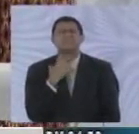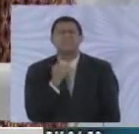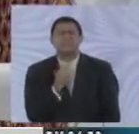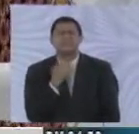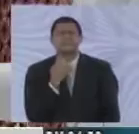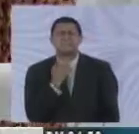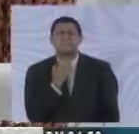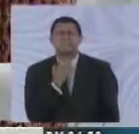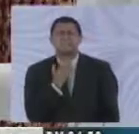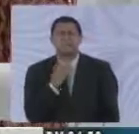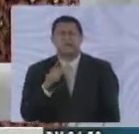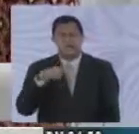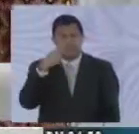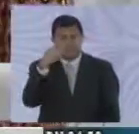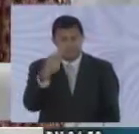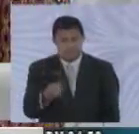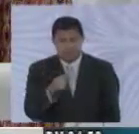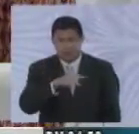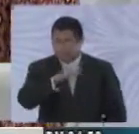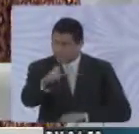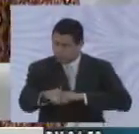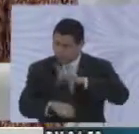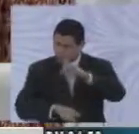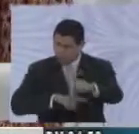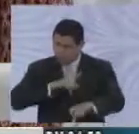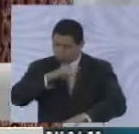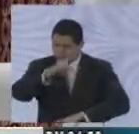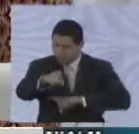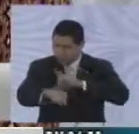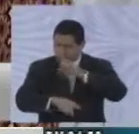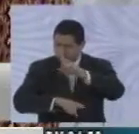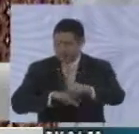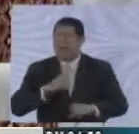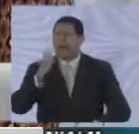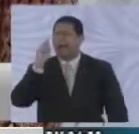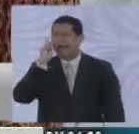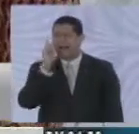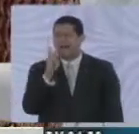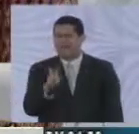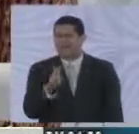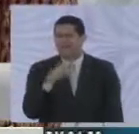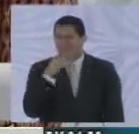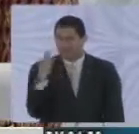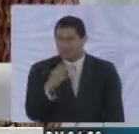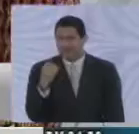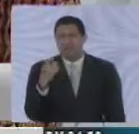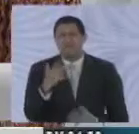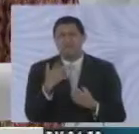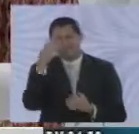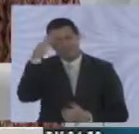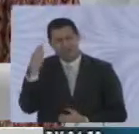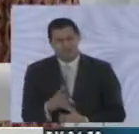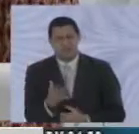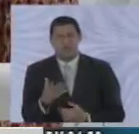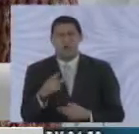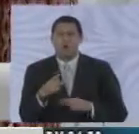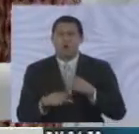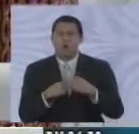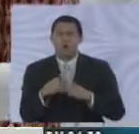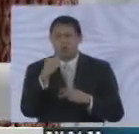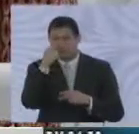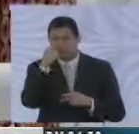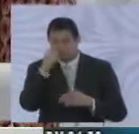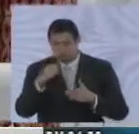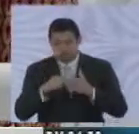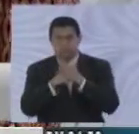en la garganta. Y después al interrogatorio, hablando con el paciente, podemos ver que lo que en realidad lo está molestando es el proceso que